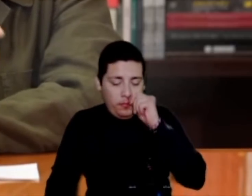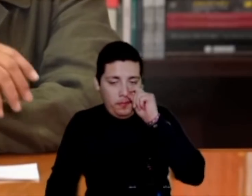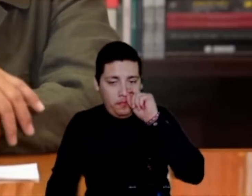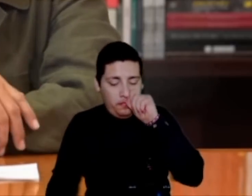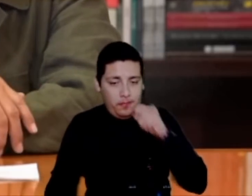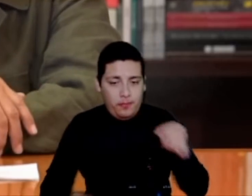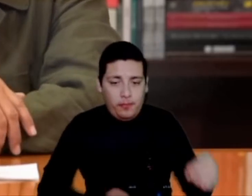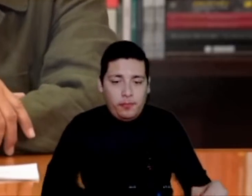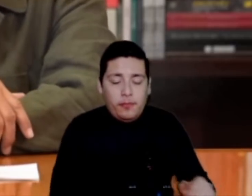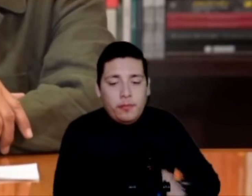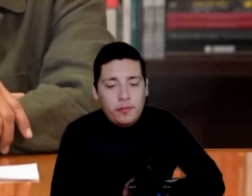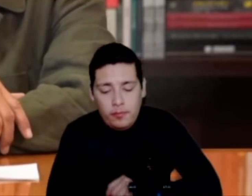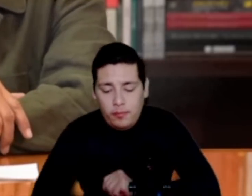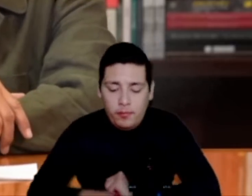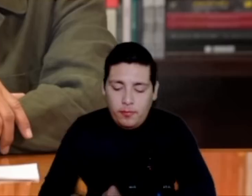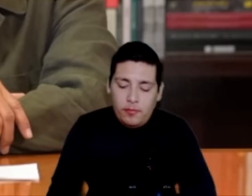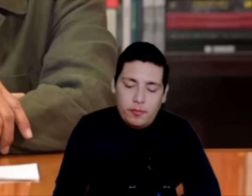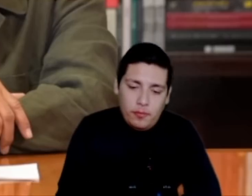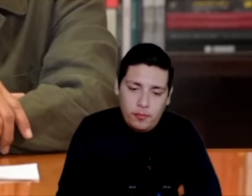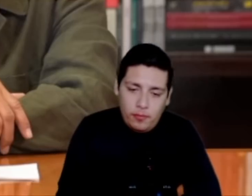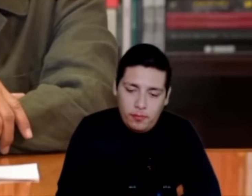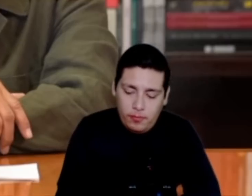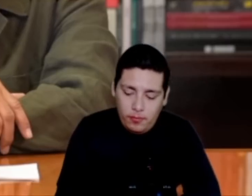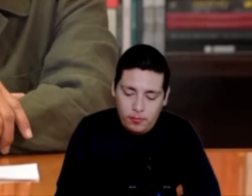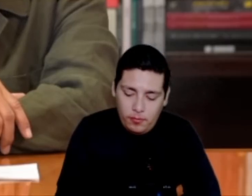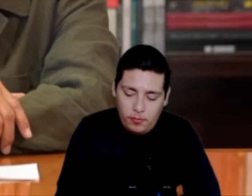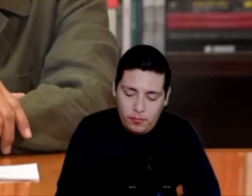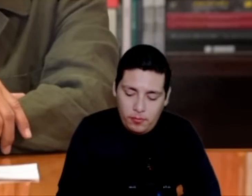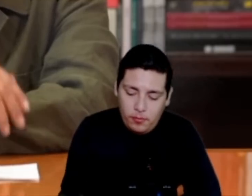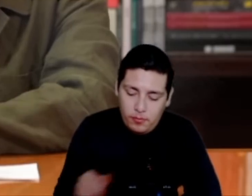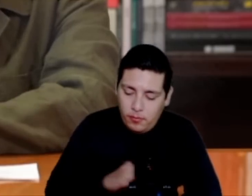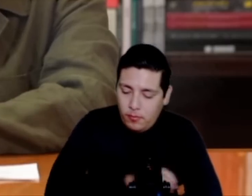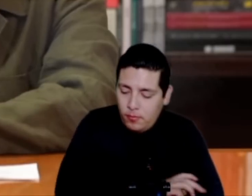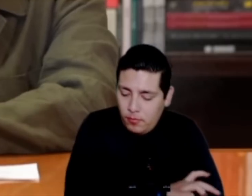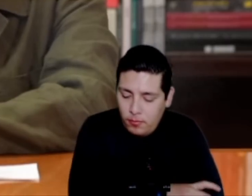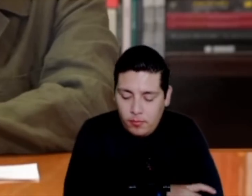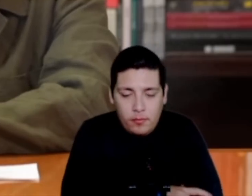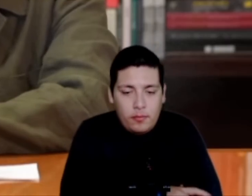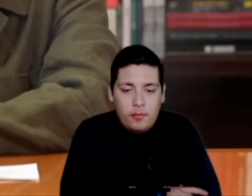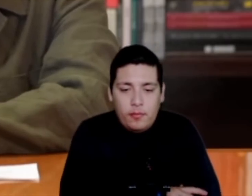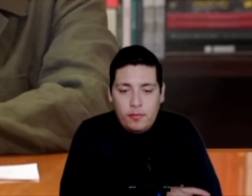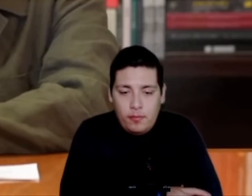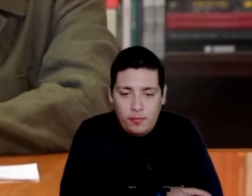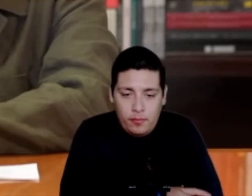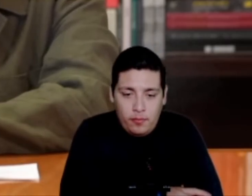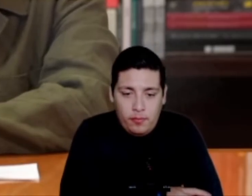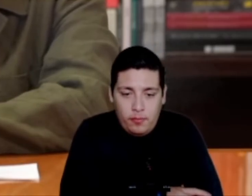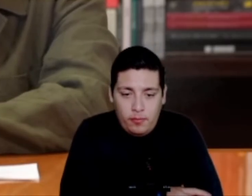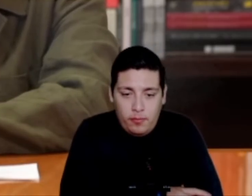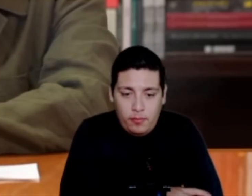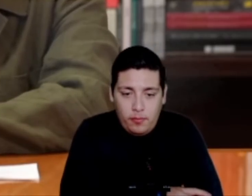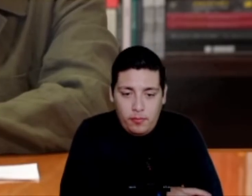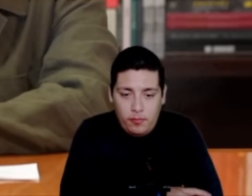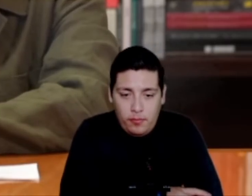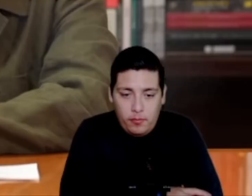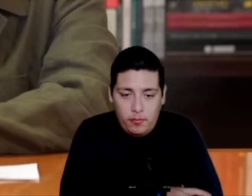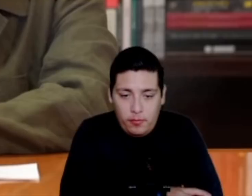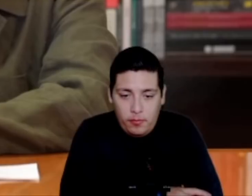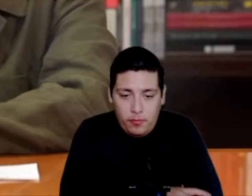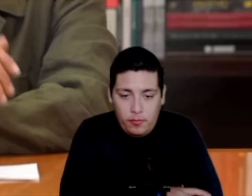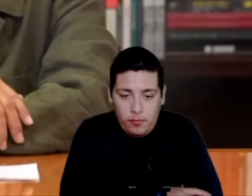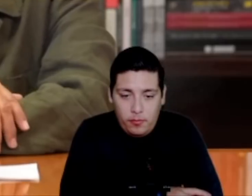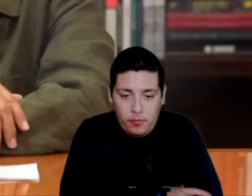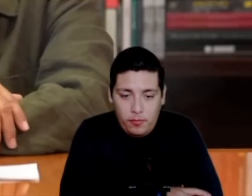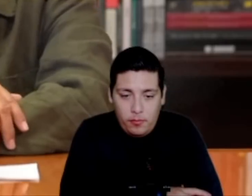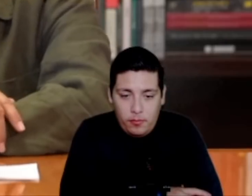trabajo que es intenso, sin tener en cuenta la posibilidad de